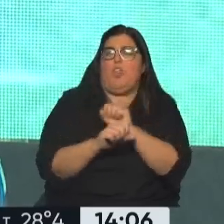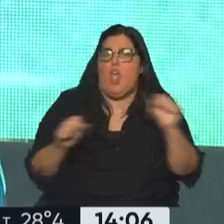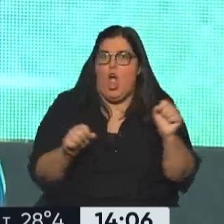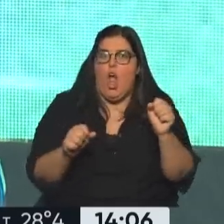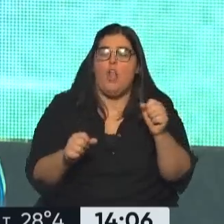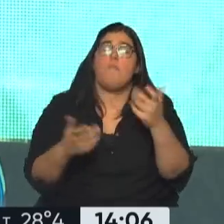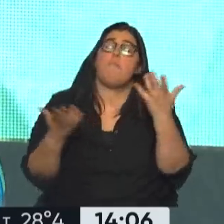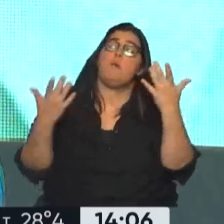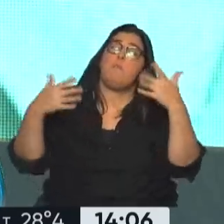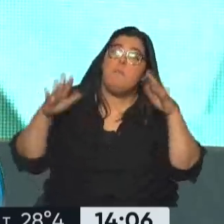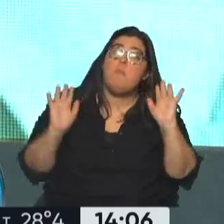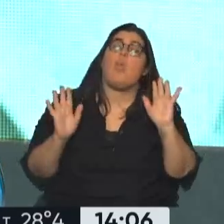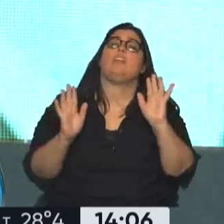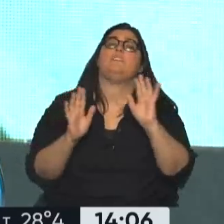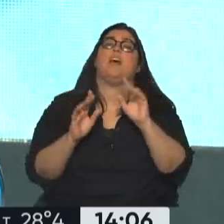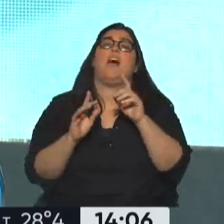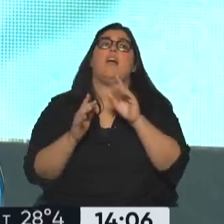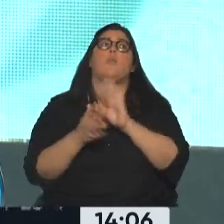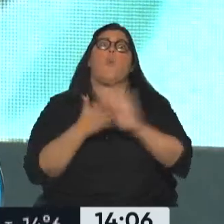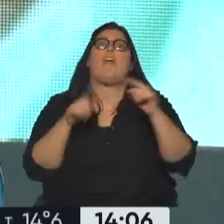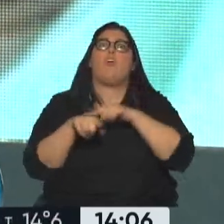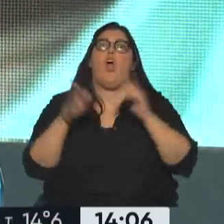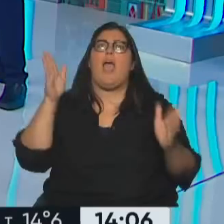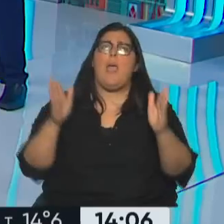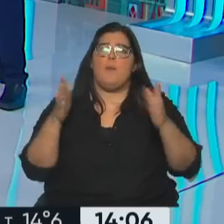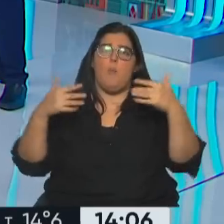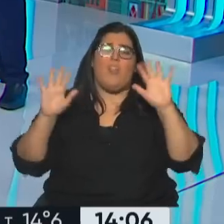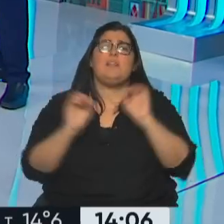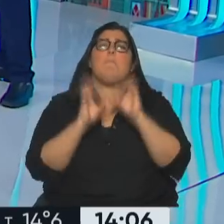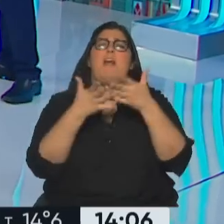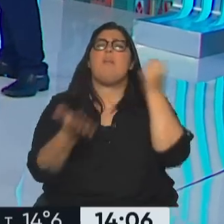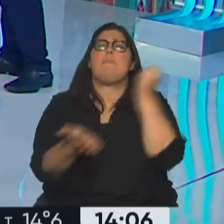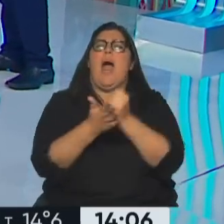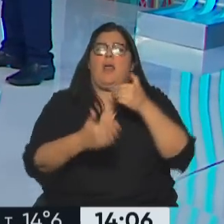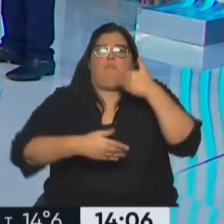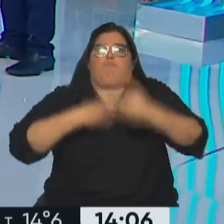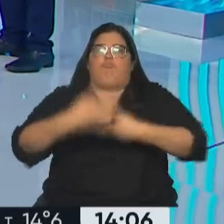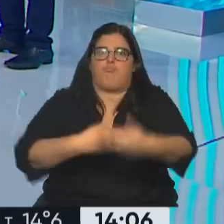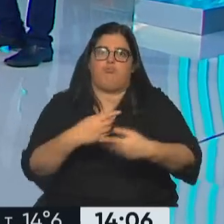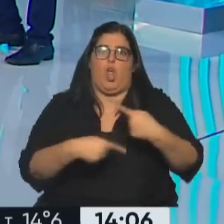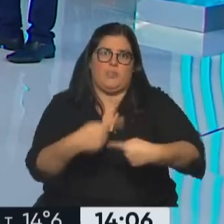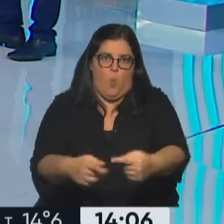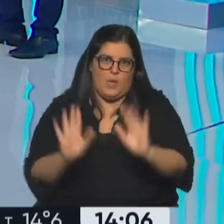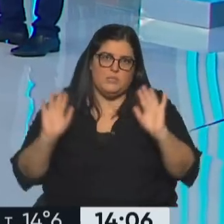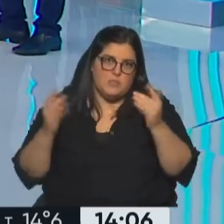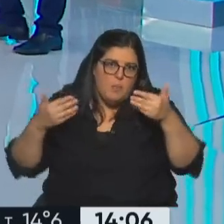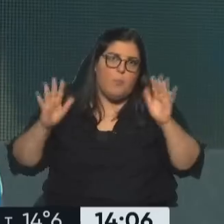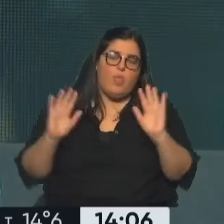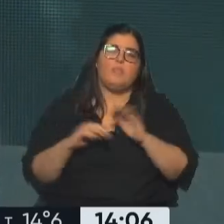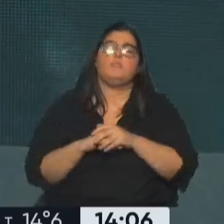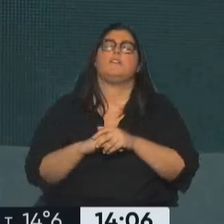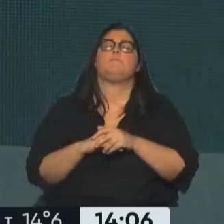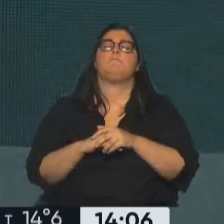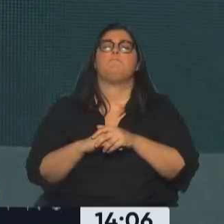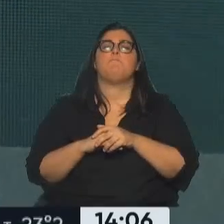aparece, quizás sea un signo de estos nuevos tiempos. Sí, la Esperamos secuela que no. de la pandemia, sin duda, como para empezar a hablar, ¿no? Exacto, pero bueno,